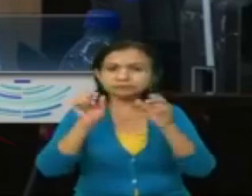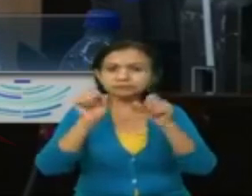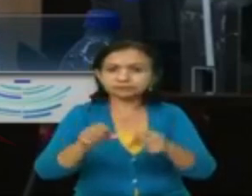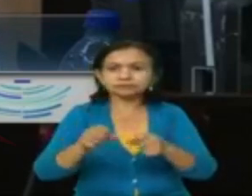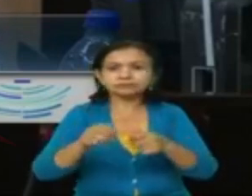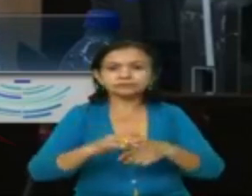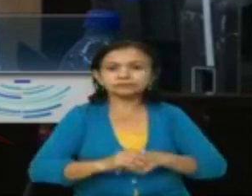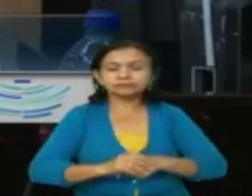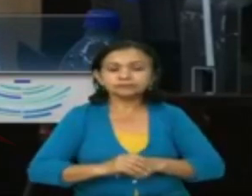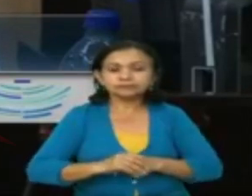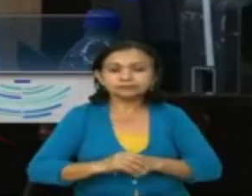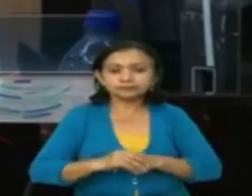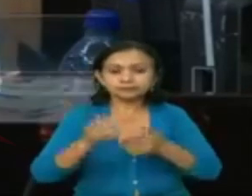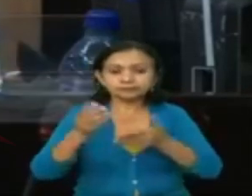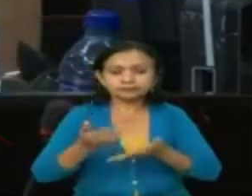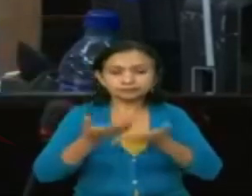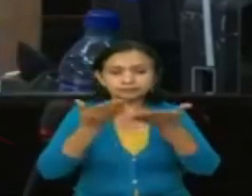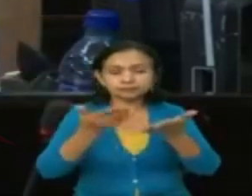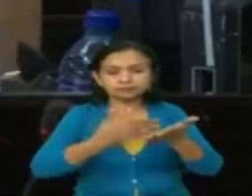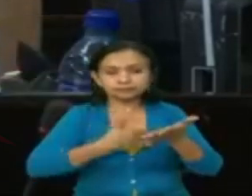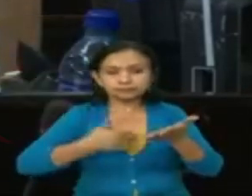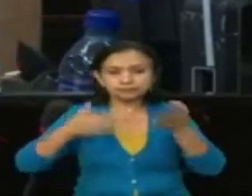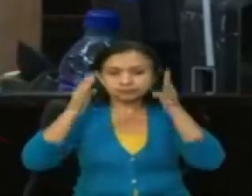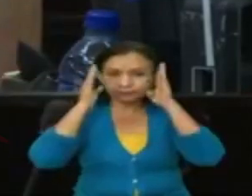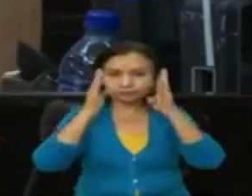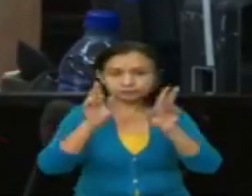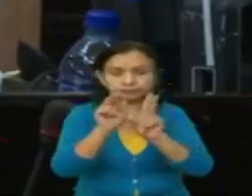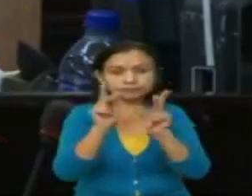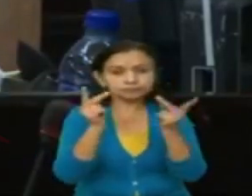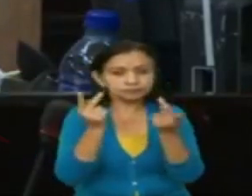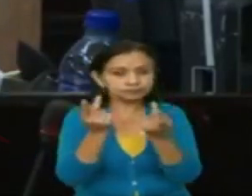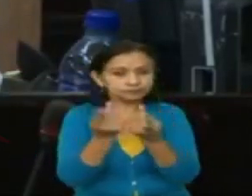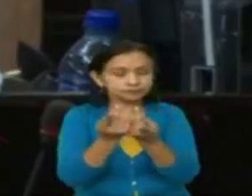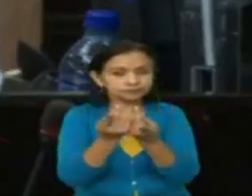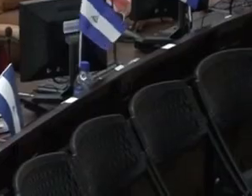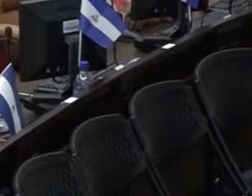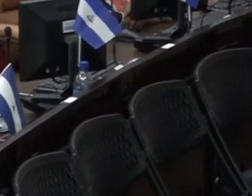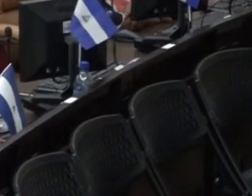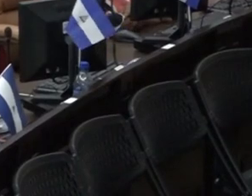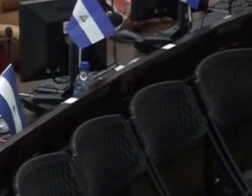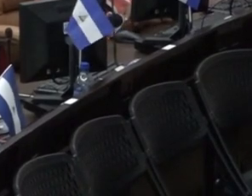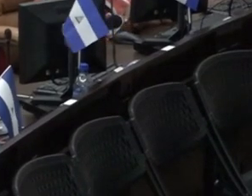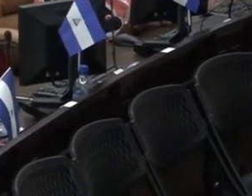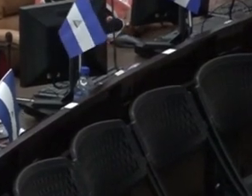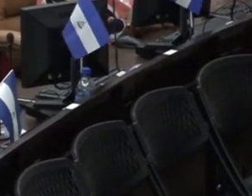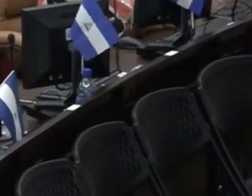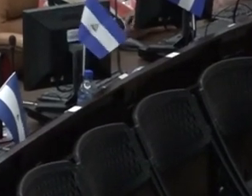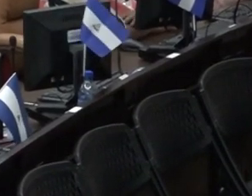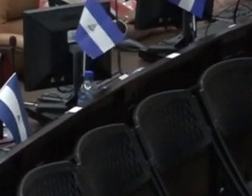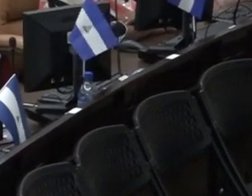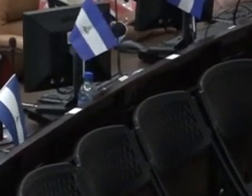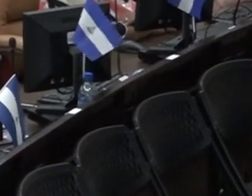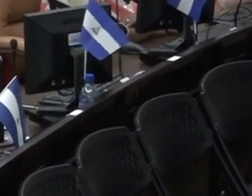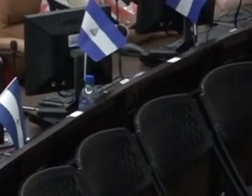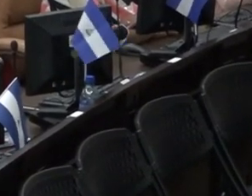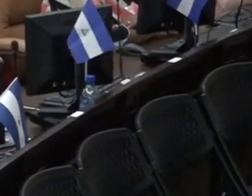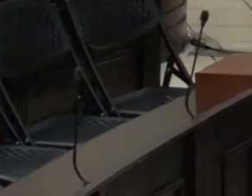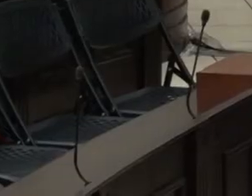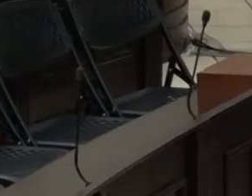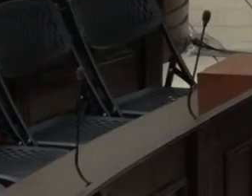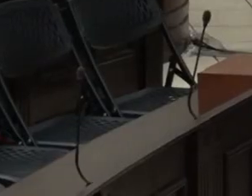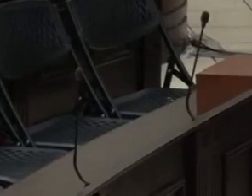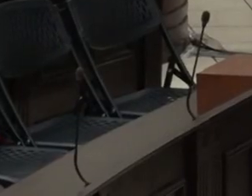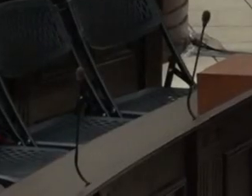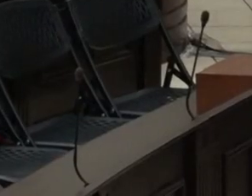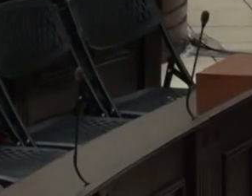darse y brindar un mejor servicio a la población en Bluefield. Asimismo, para este miércoles está